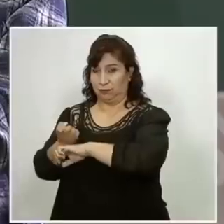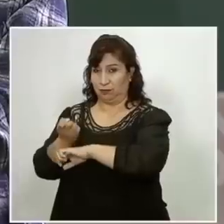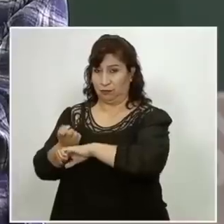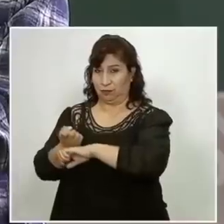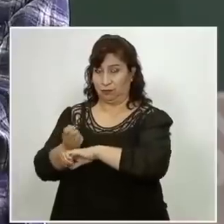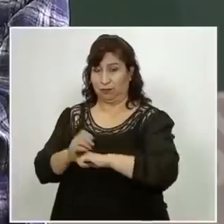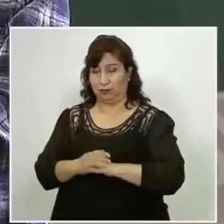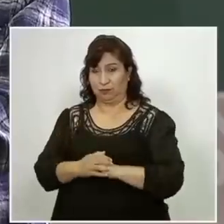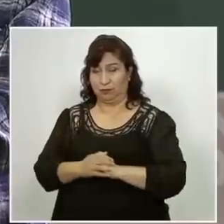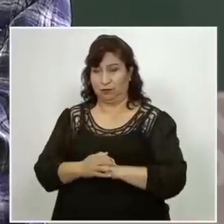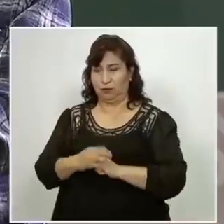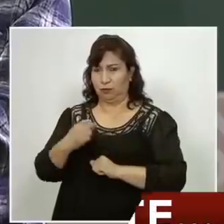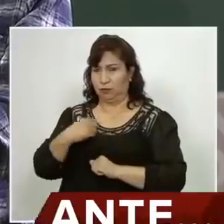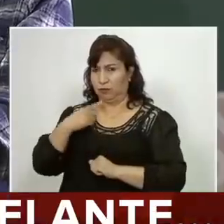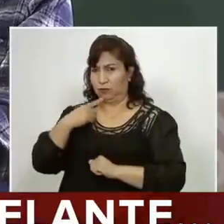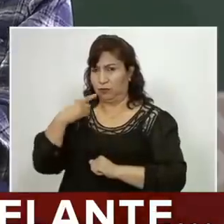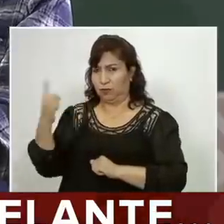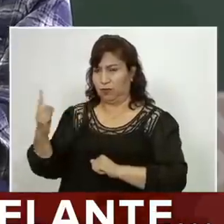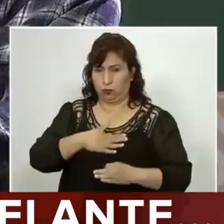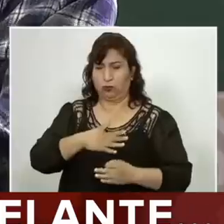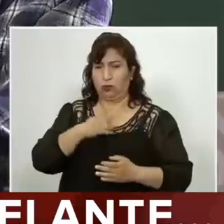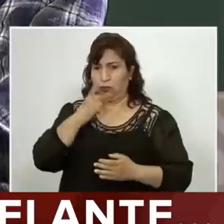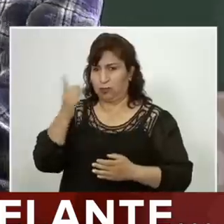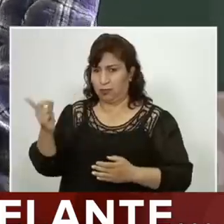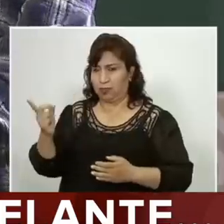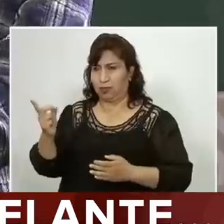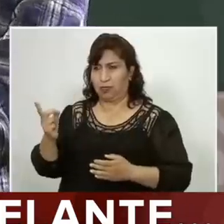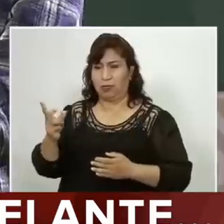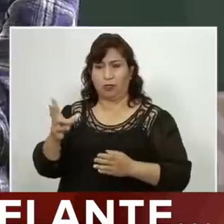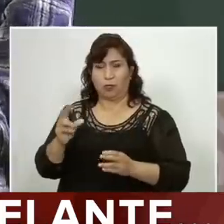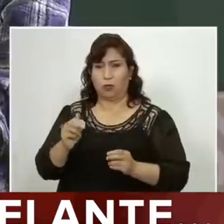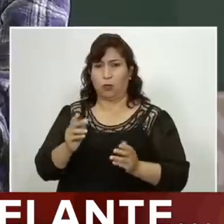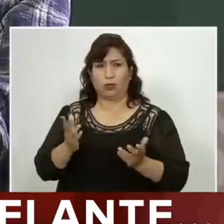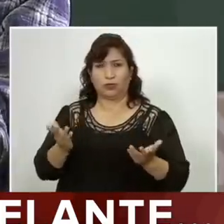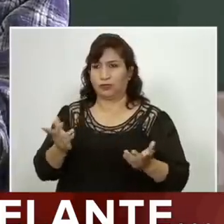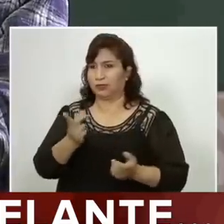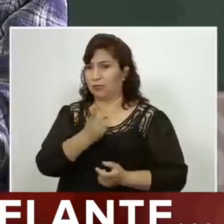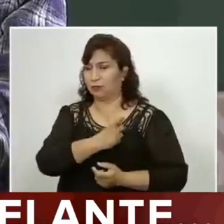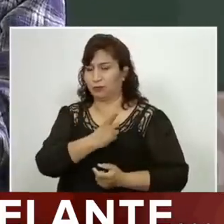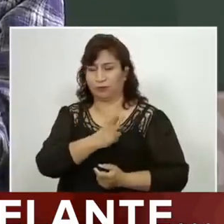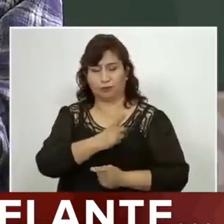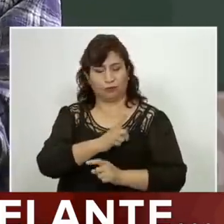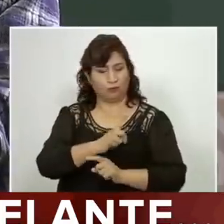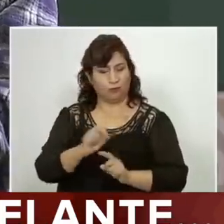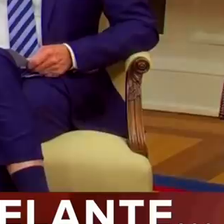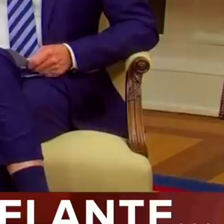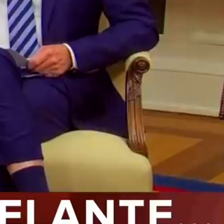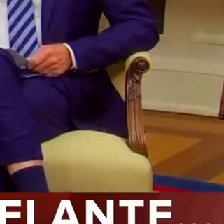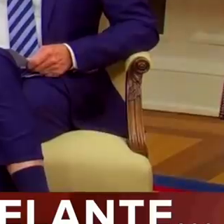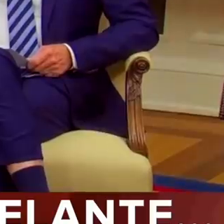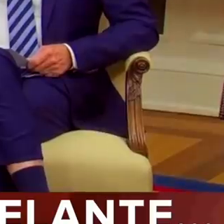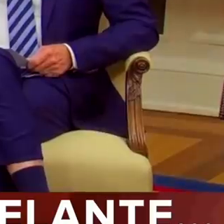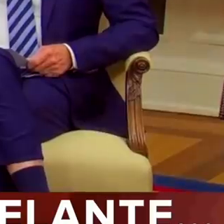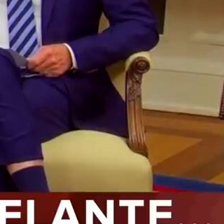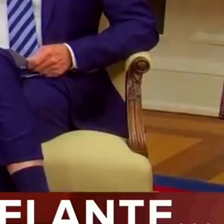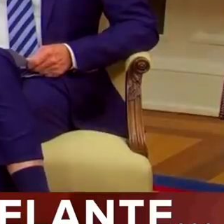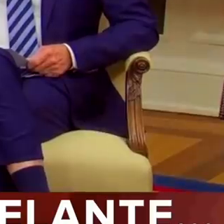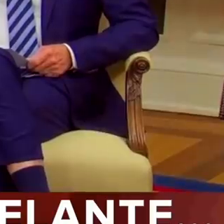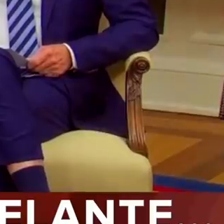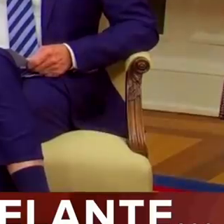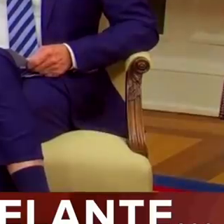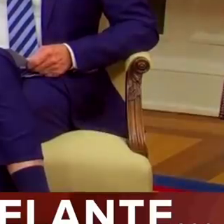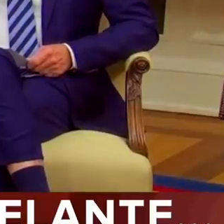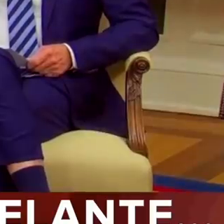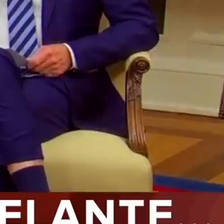Le dije en la reunión, no está solo, no está solo, y